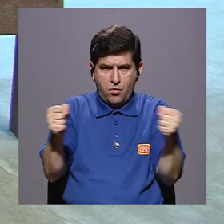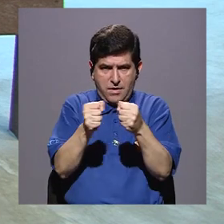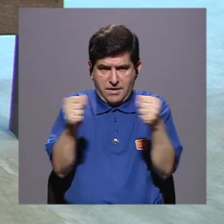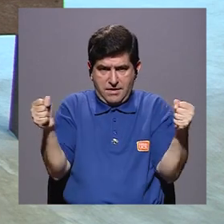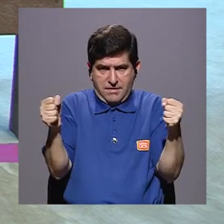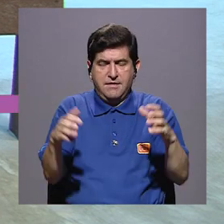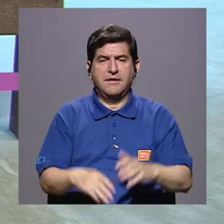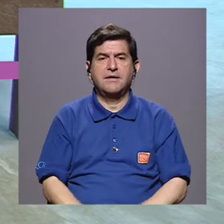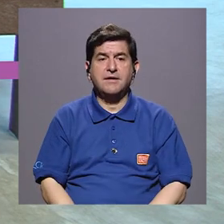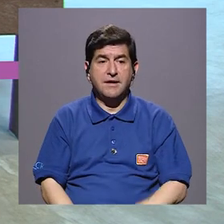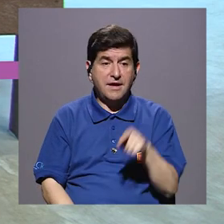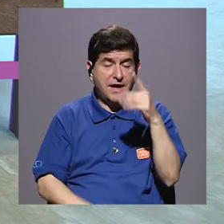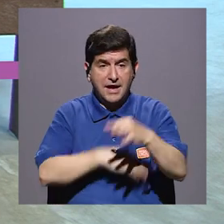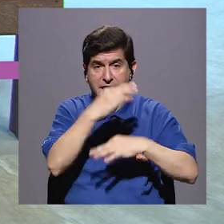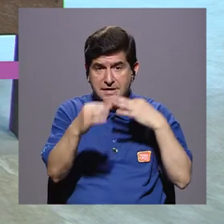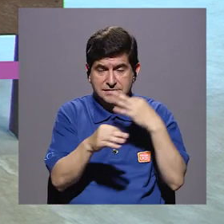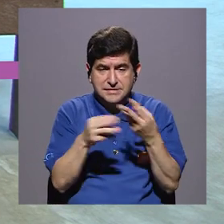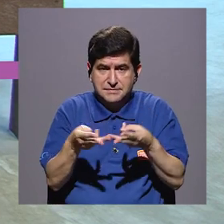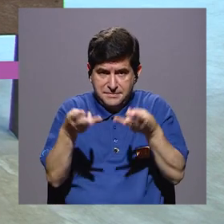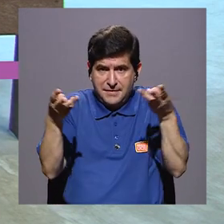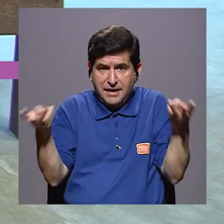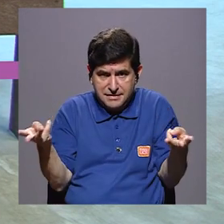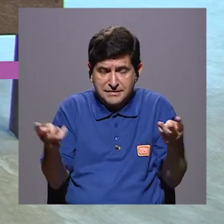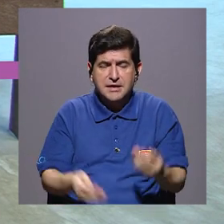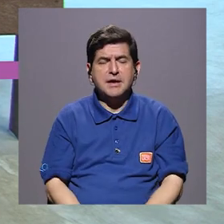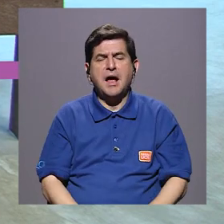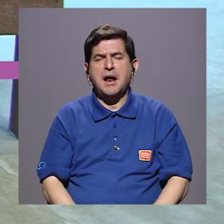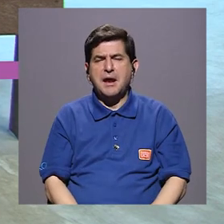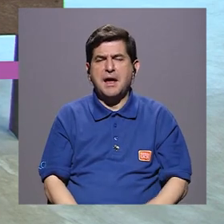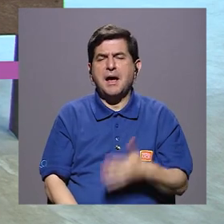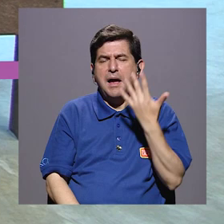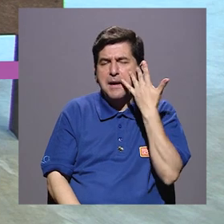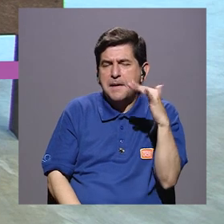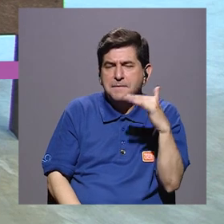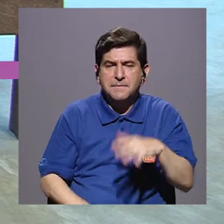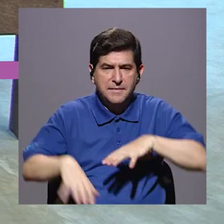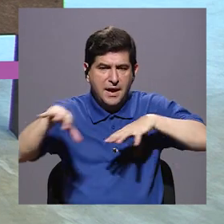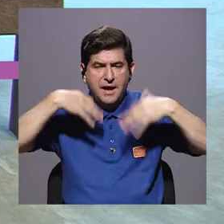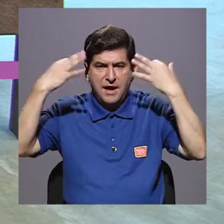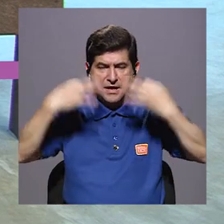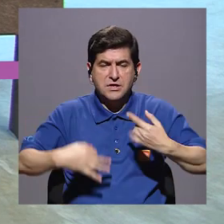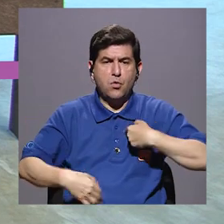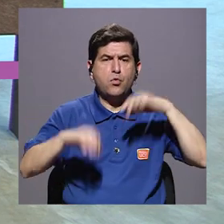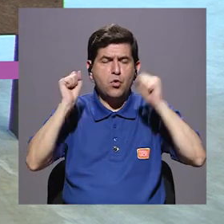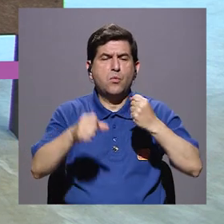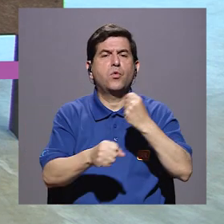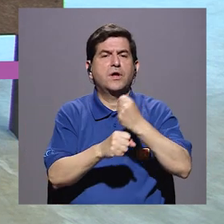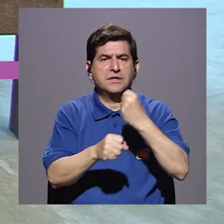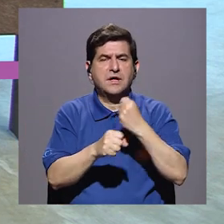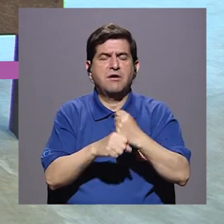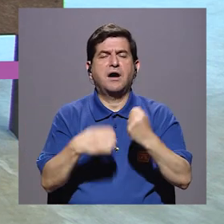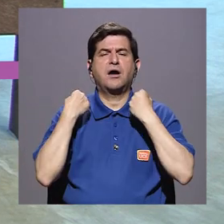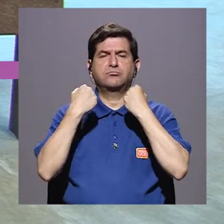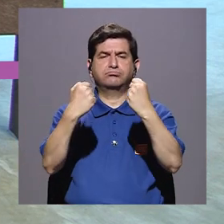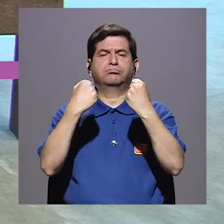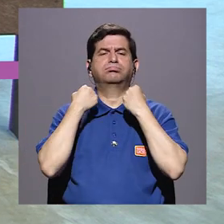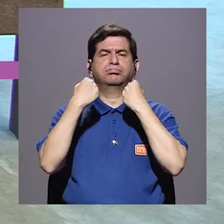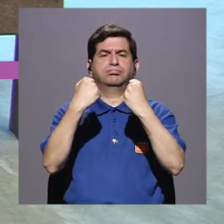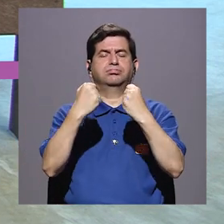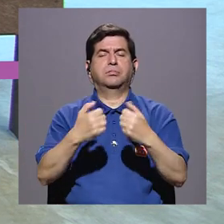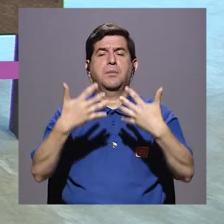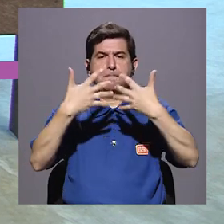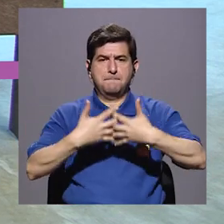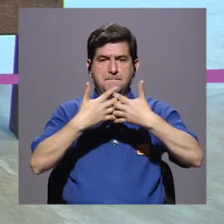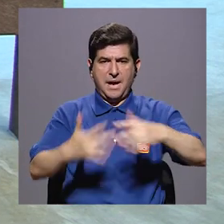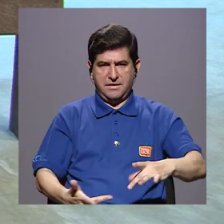resistencia. Entonces, estas ligas, de igual manera, puede simular ejercicios que los que uno puede trabajar en gimnasio, por ejemplo,